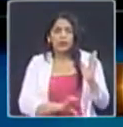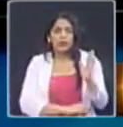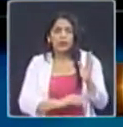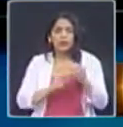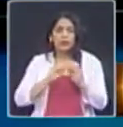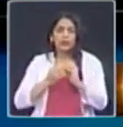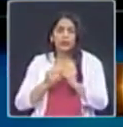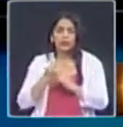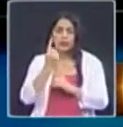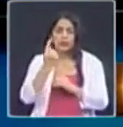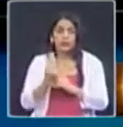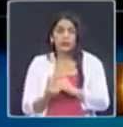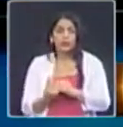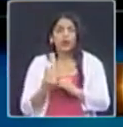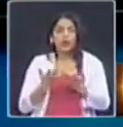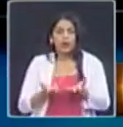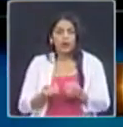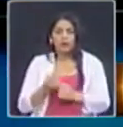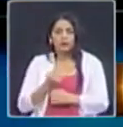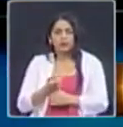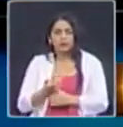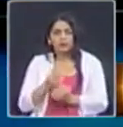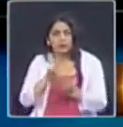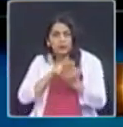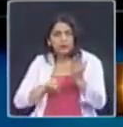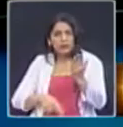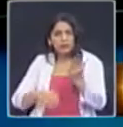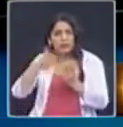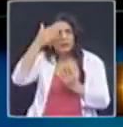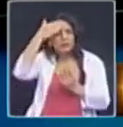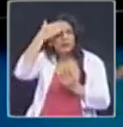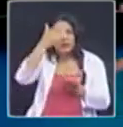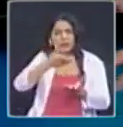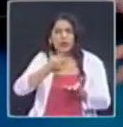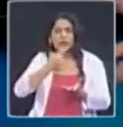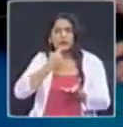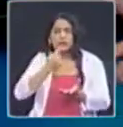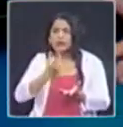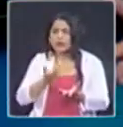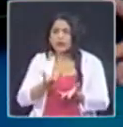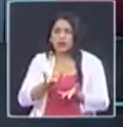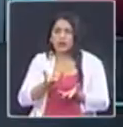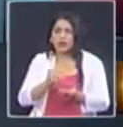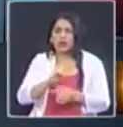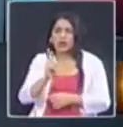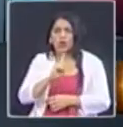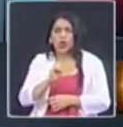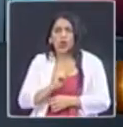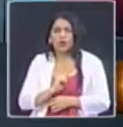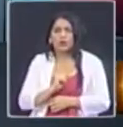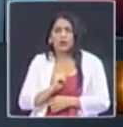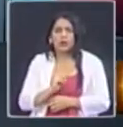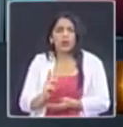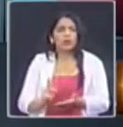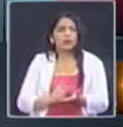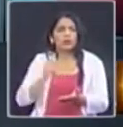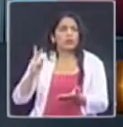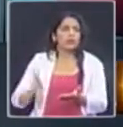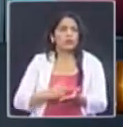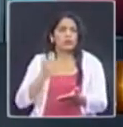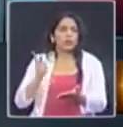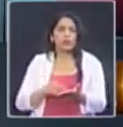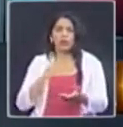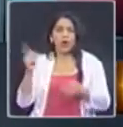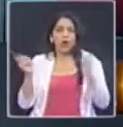constitucional dos a leer leer un libro de derecho constitucional y saber que segundo los pilares de la democracia que